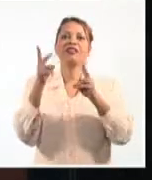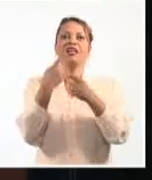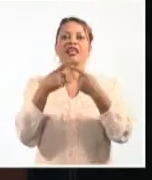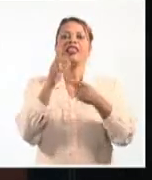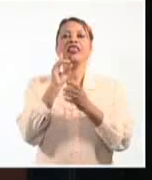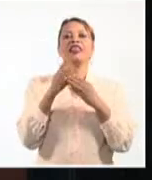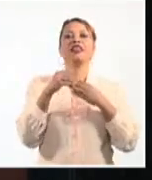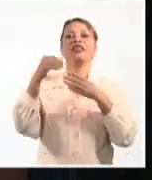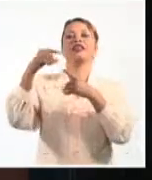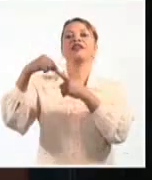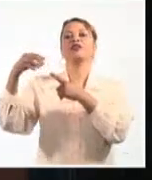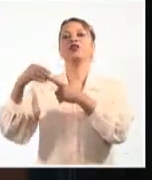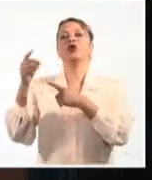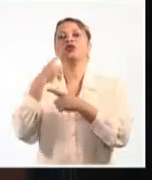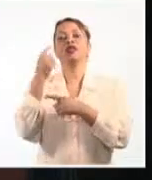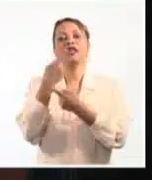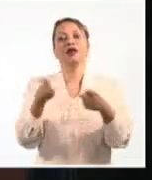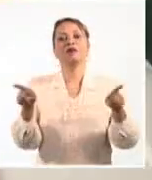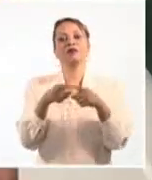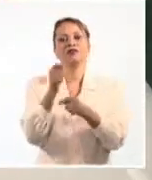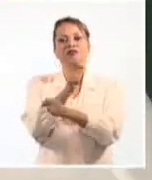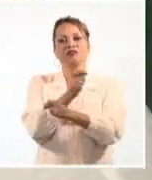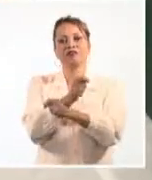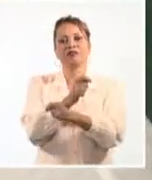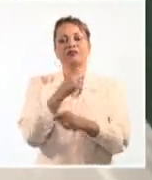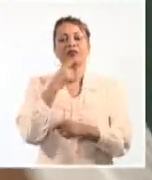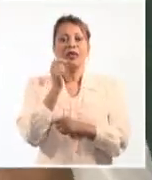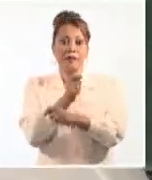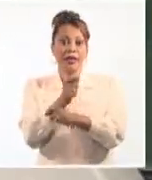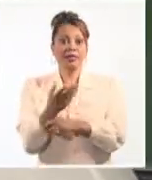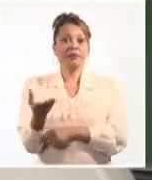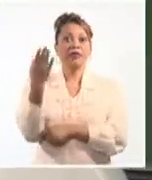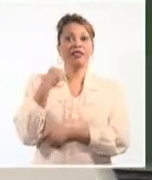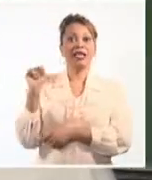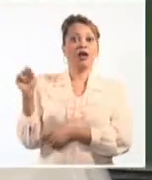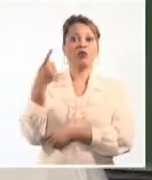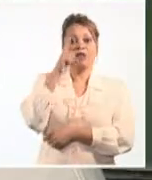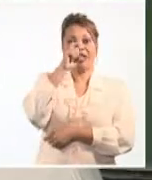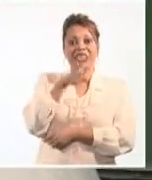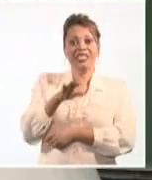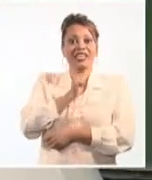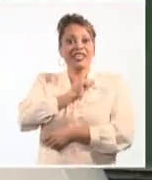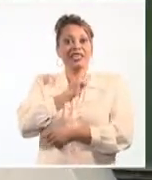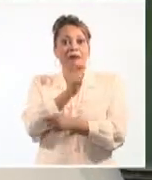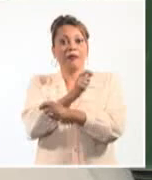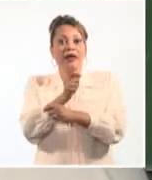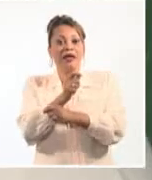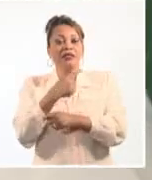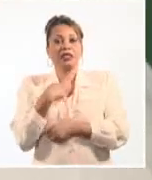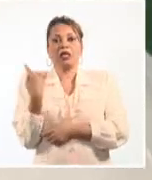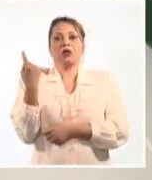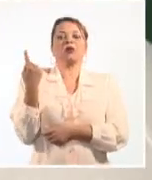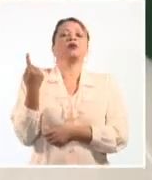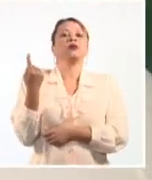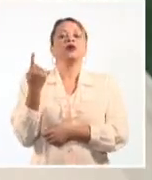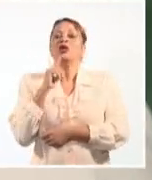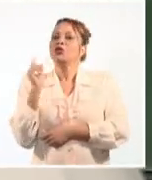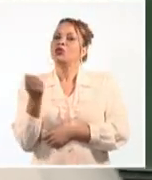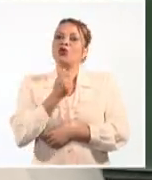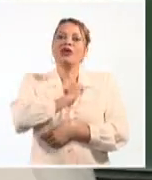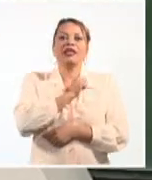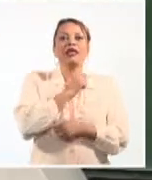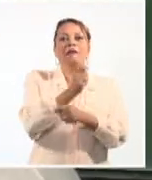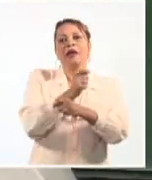y también con el de enseñar. Mi maestra me decía que la única niña en el mundo que quería ser maestra de solfeo era yo, porque todo el mundo quería ser maestro